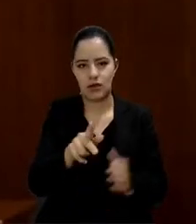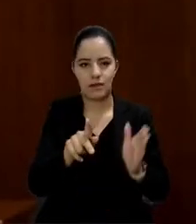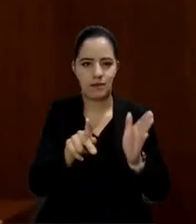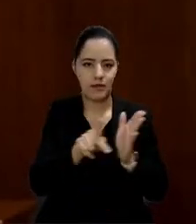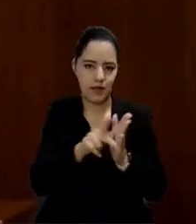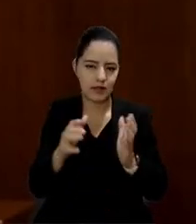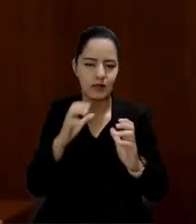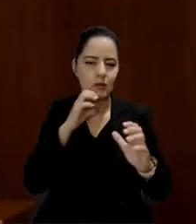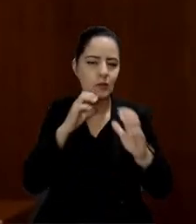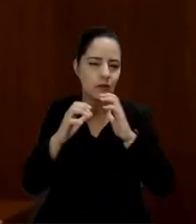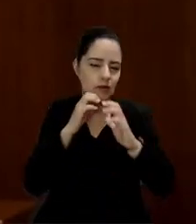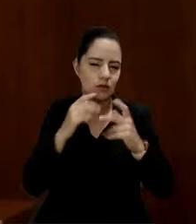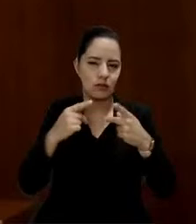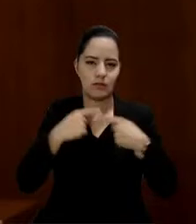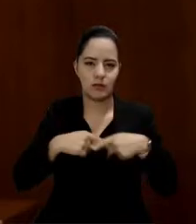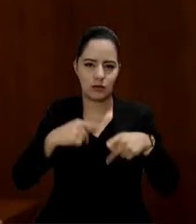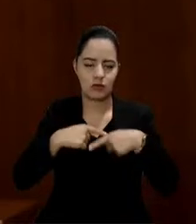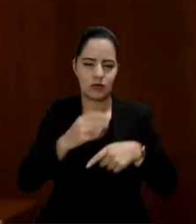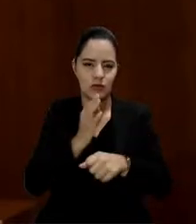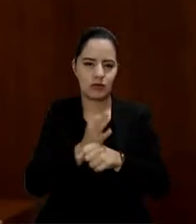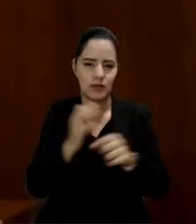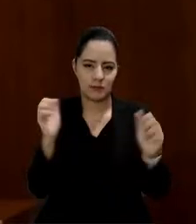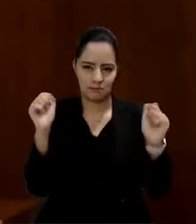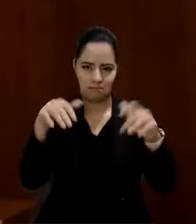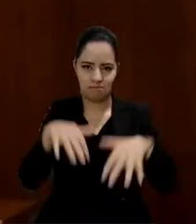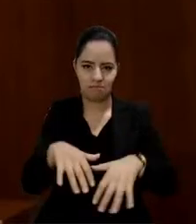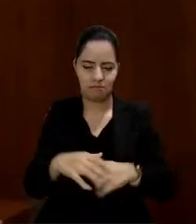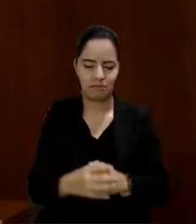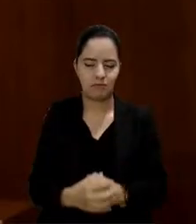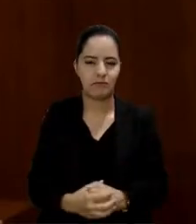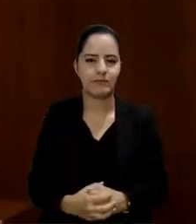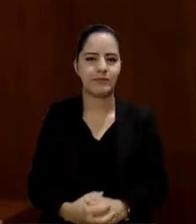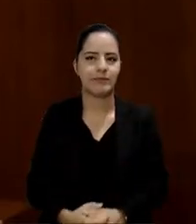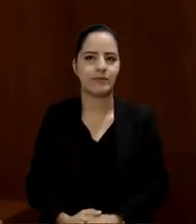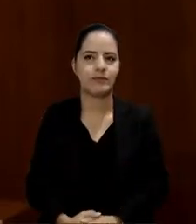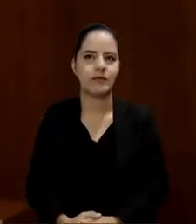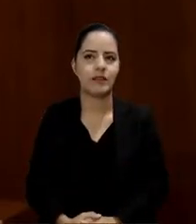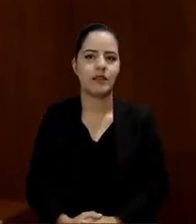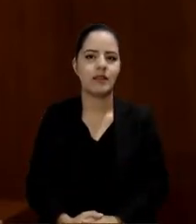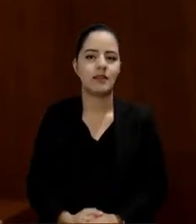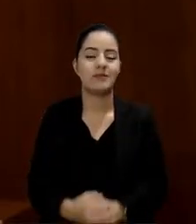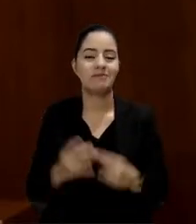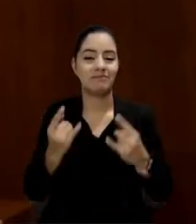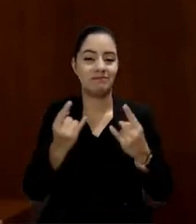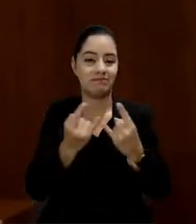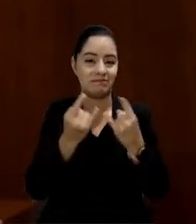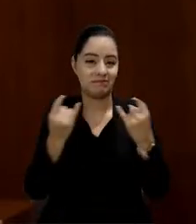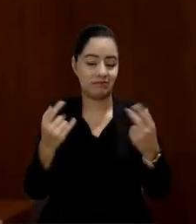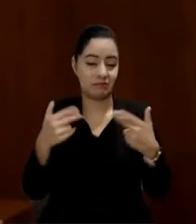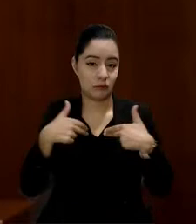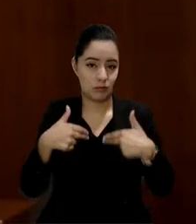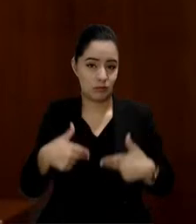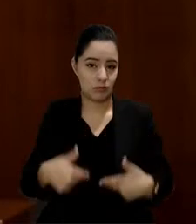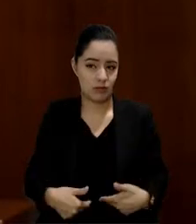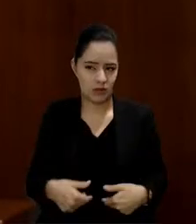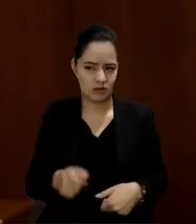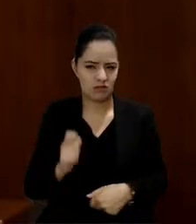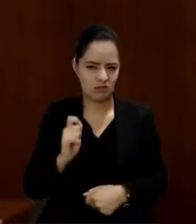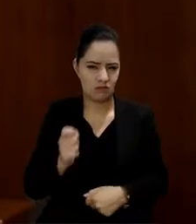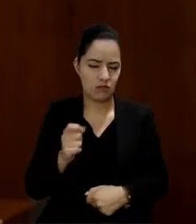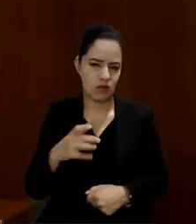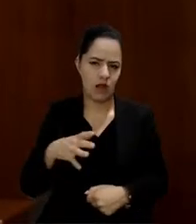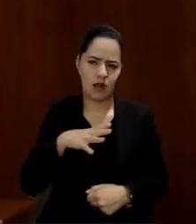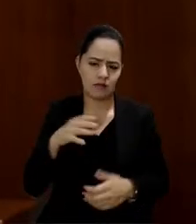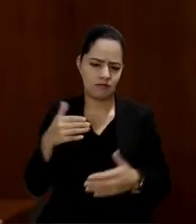al público que nos acompaña en el recinto. La historia del hombre no puede ser entendida sin el desarrollo científico, industrial